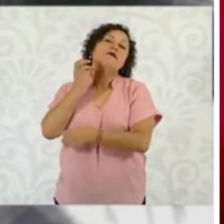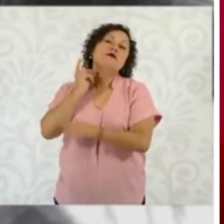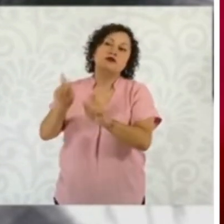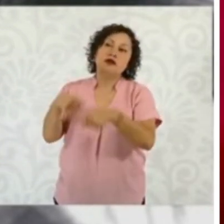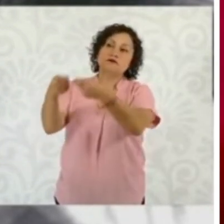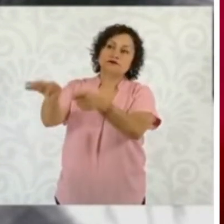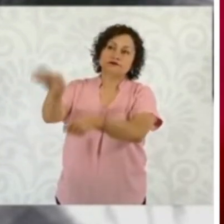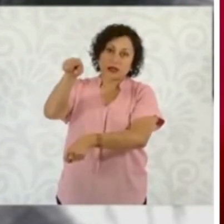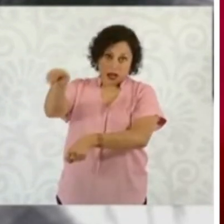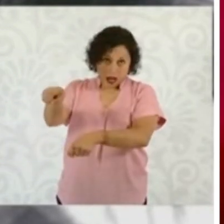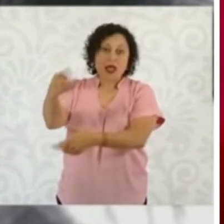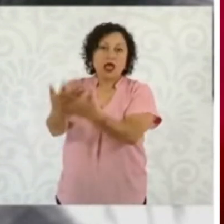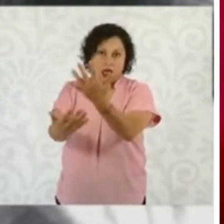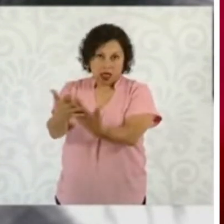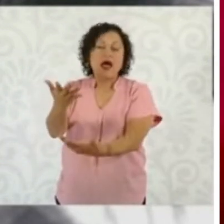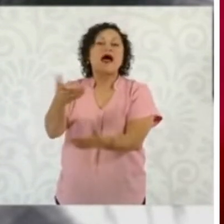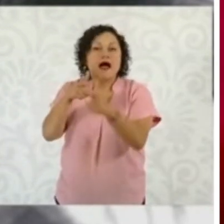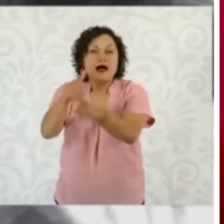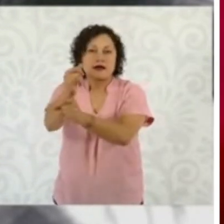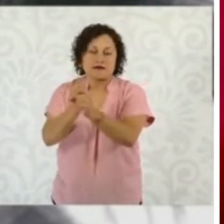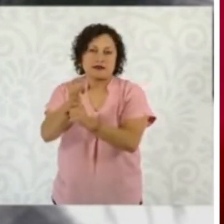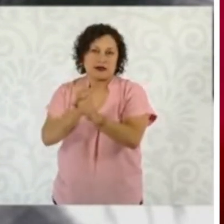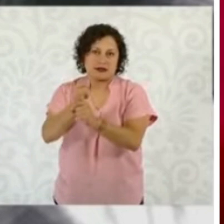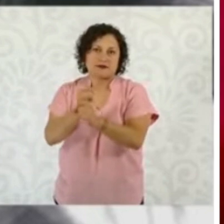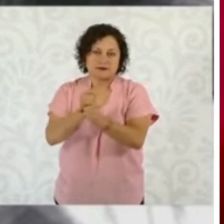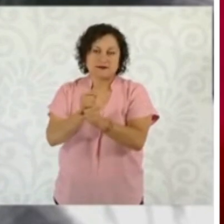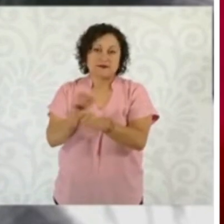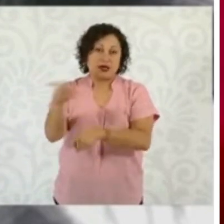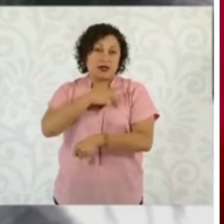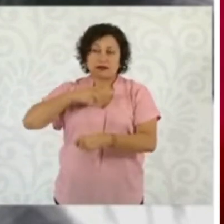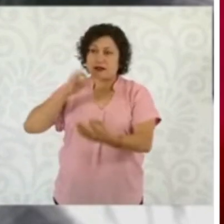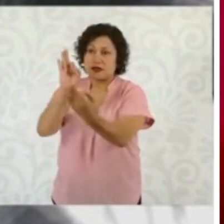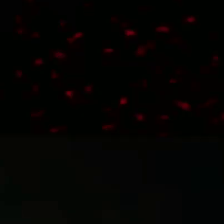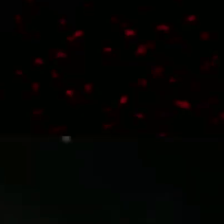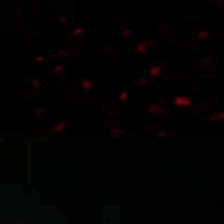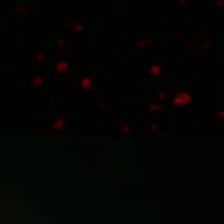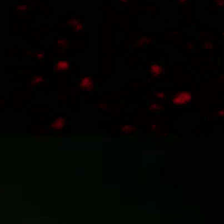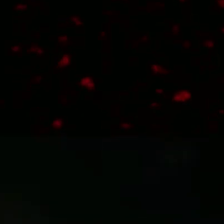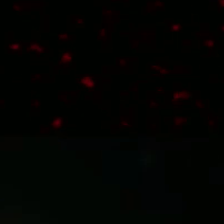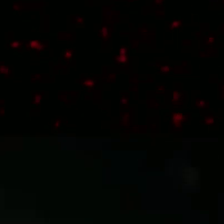investigación y tiene pues que hablar con la víctima y cómo se hace una investigación en este caso.